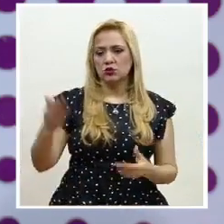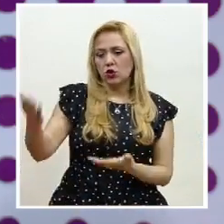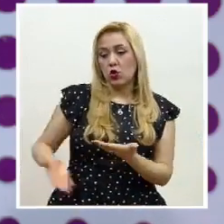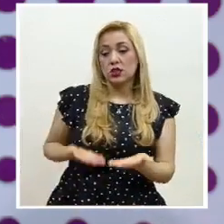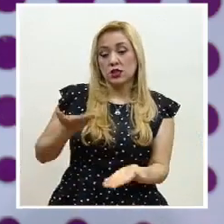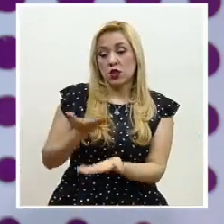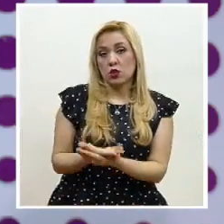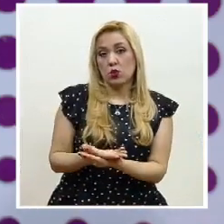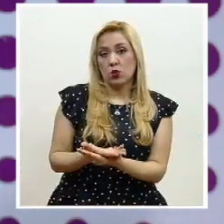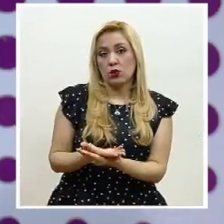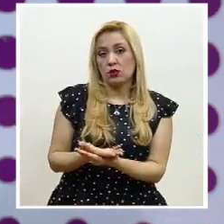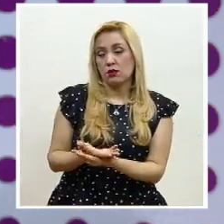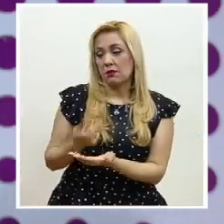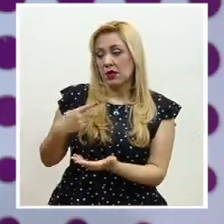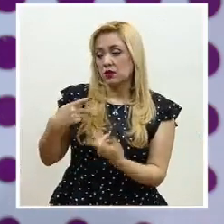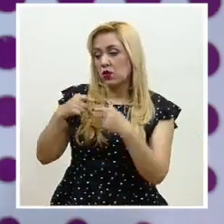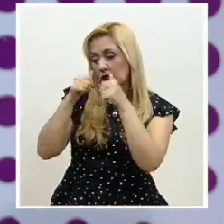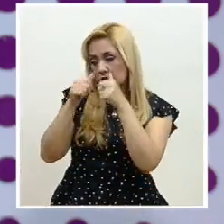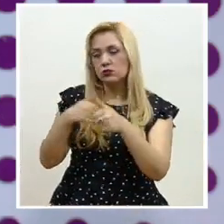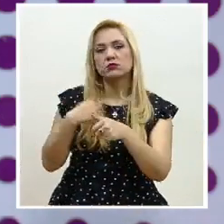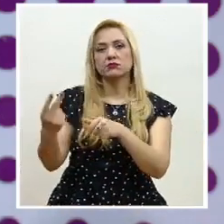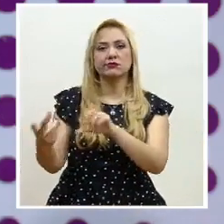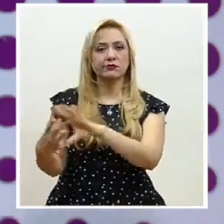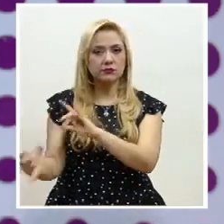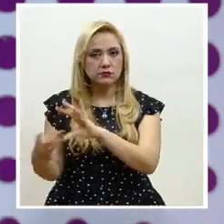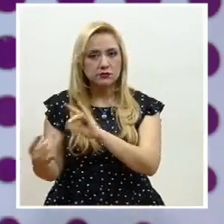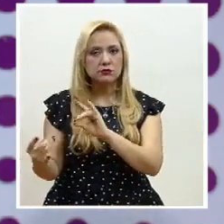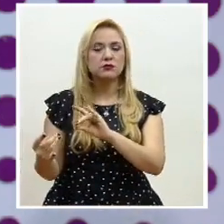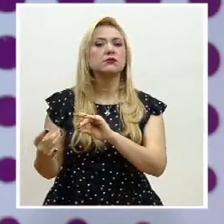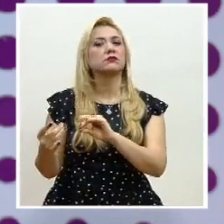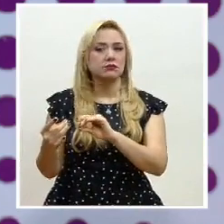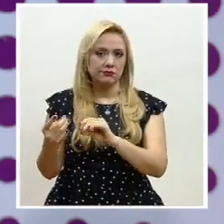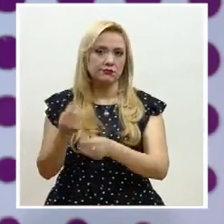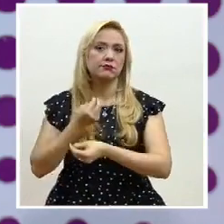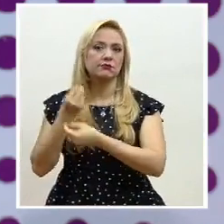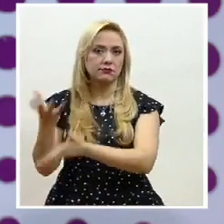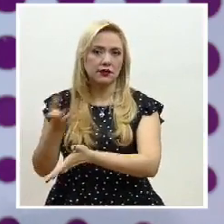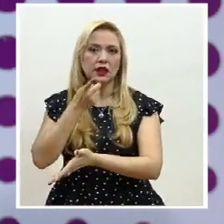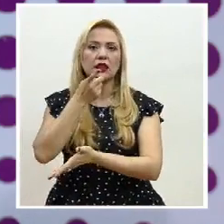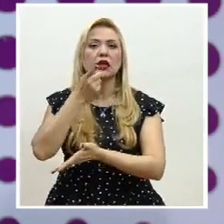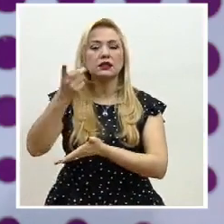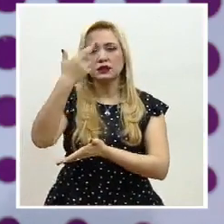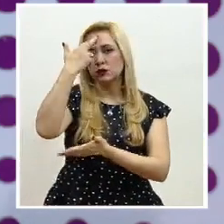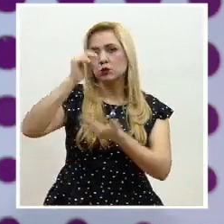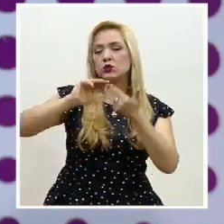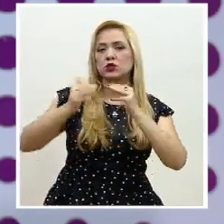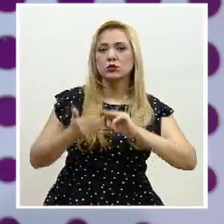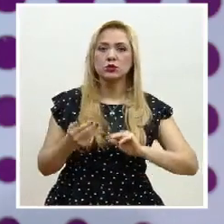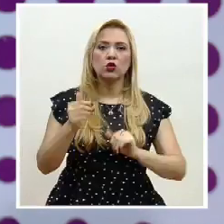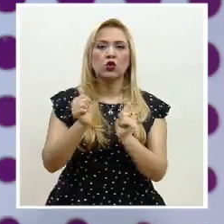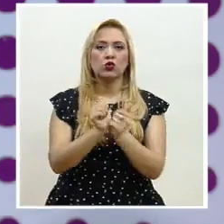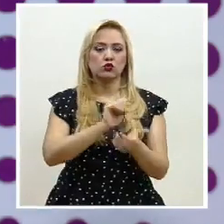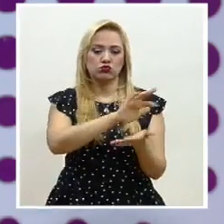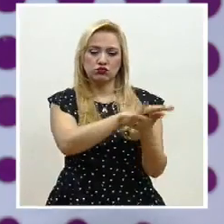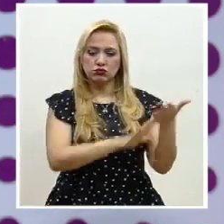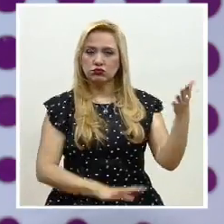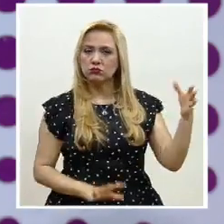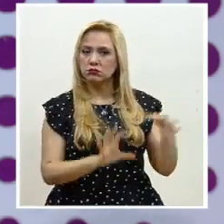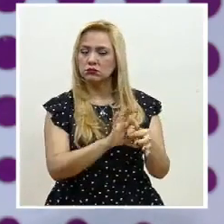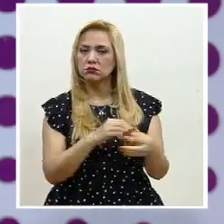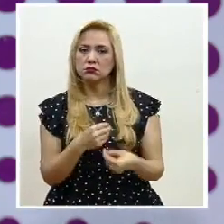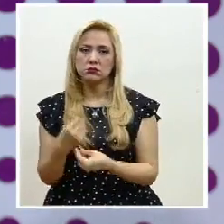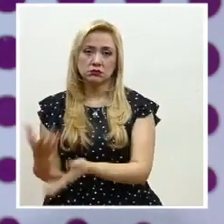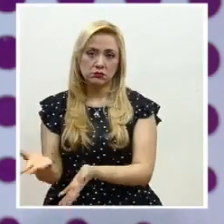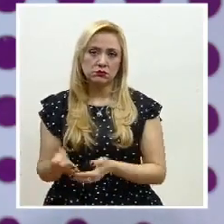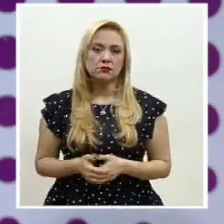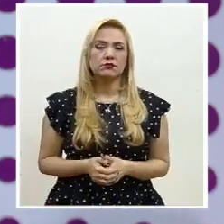como ellos pretendían. Entonces, creo que todas esas habilidades se tienen que desarrollar para eso. Sin duda, y sobre este